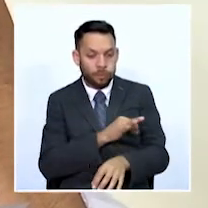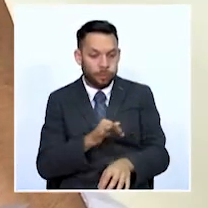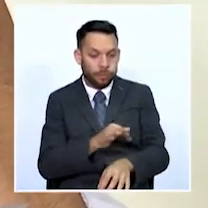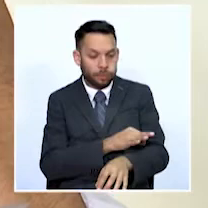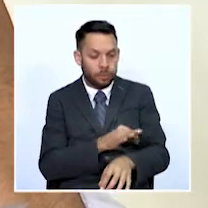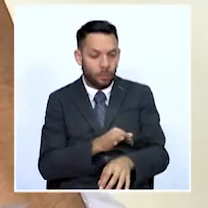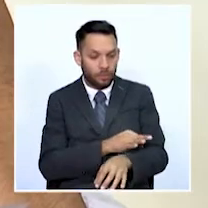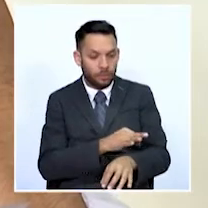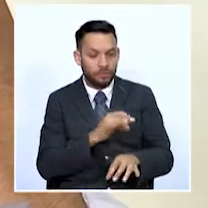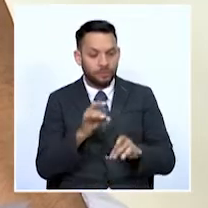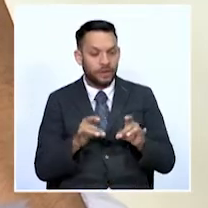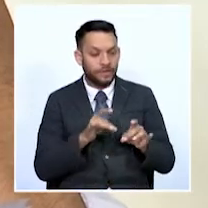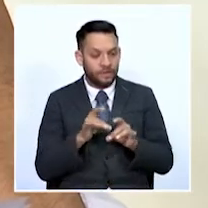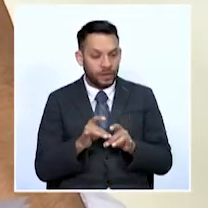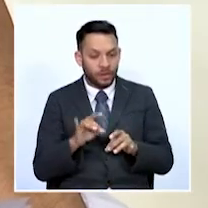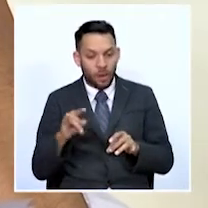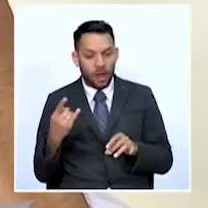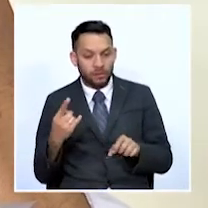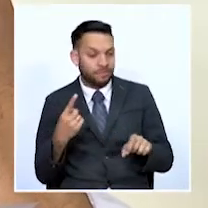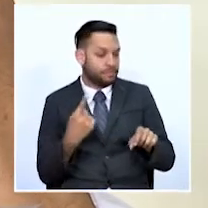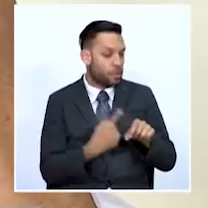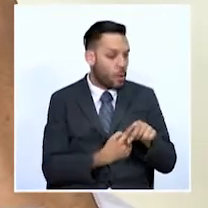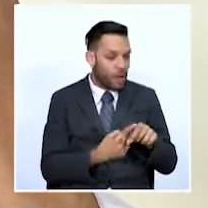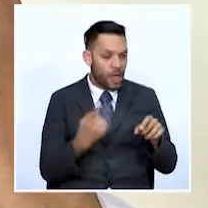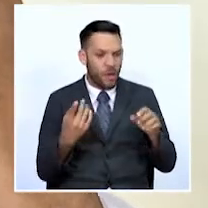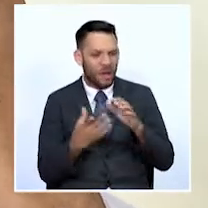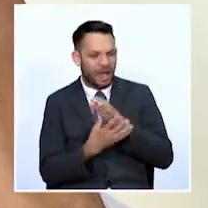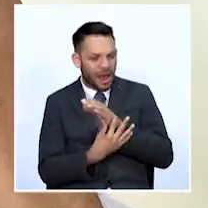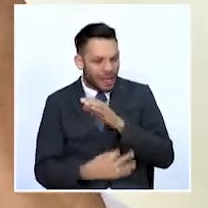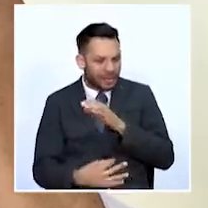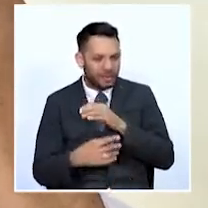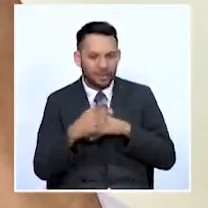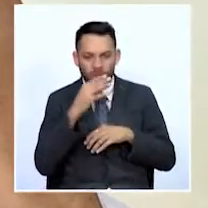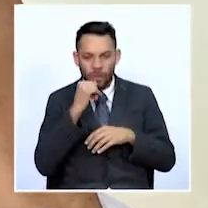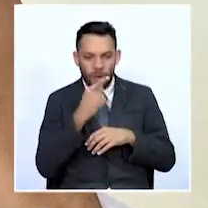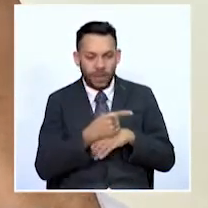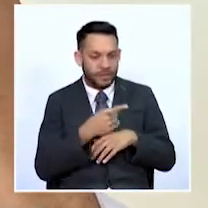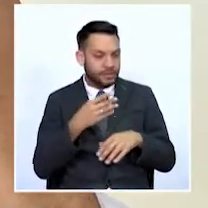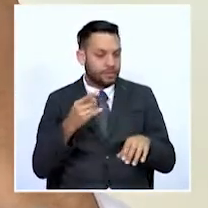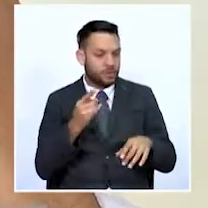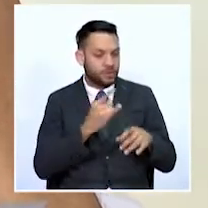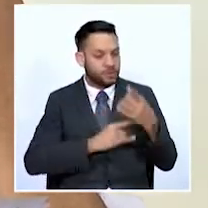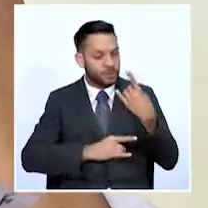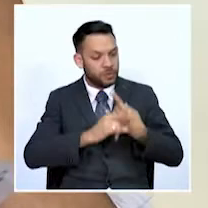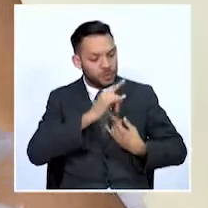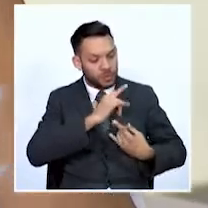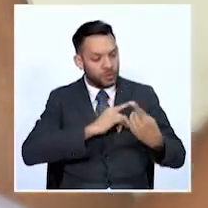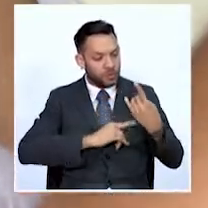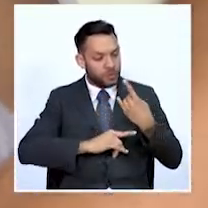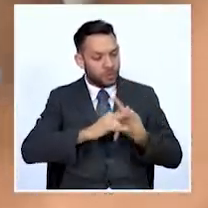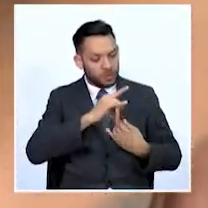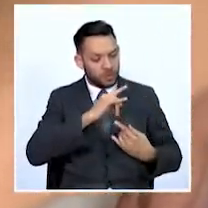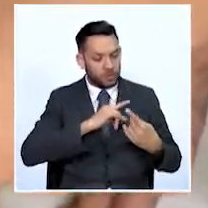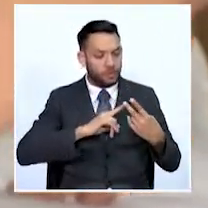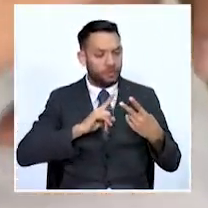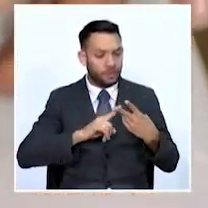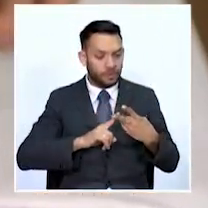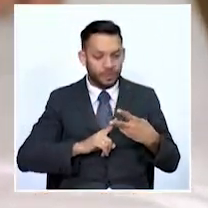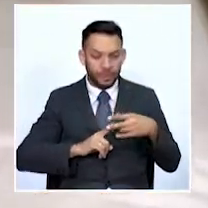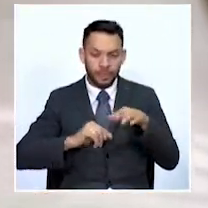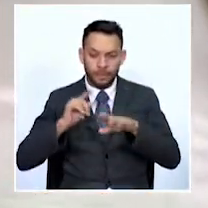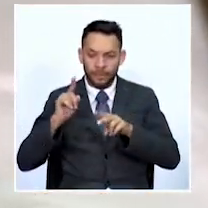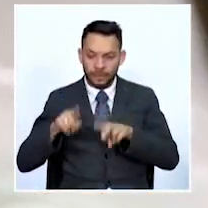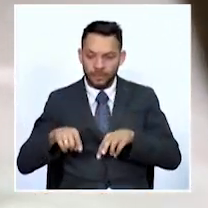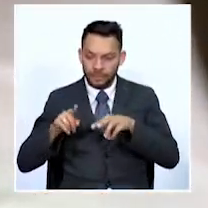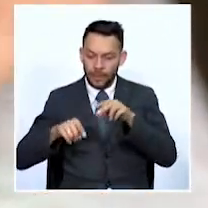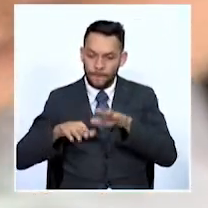competentes, y encontraron un lipoma, una masita en la parte posterior, tercio distal de la pierna,